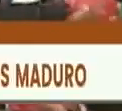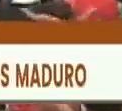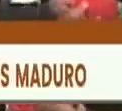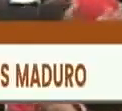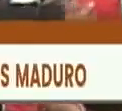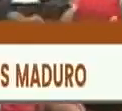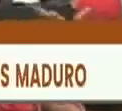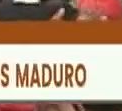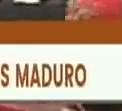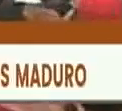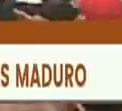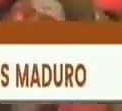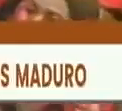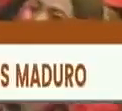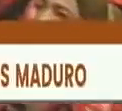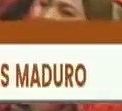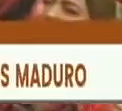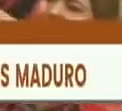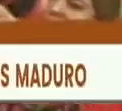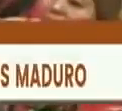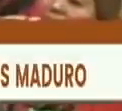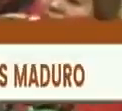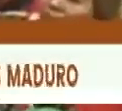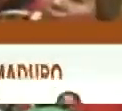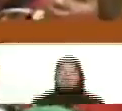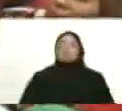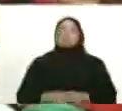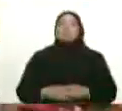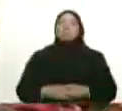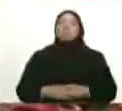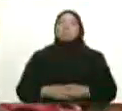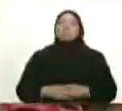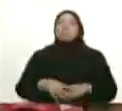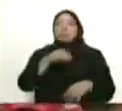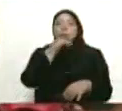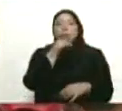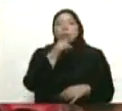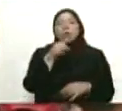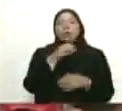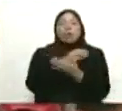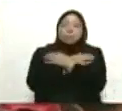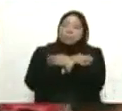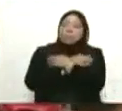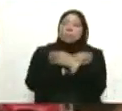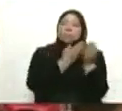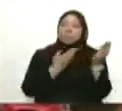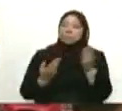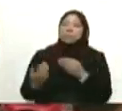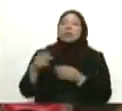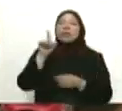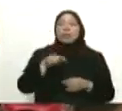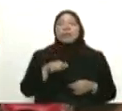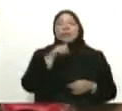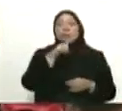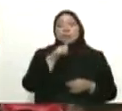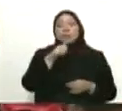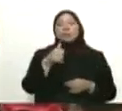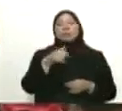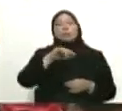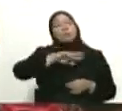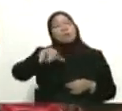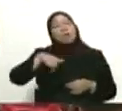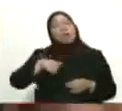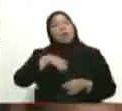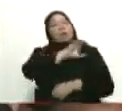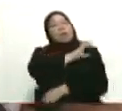le agradecemos el cariño de recibirnos con el afecto que nos reciben Pero además de cargarnos